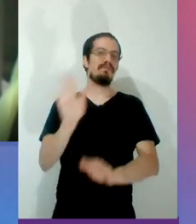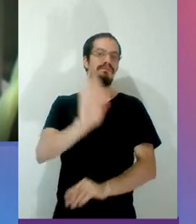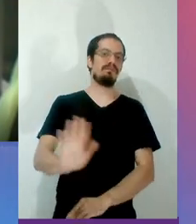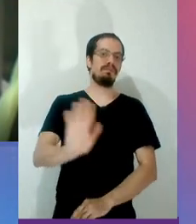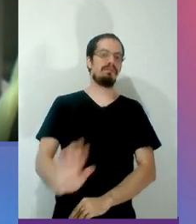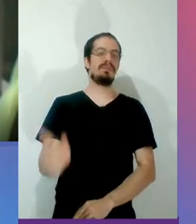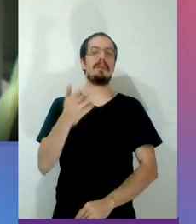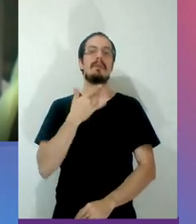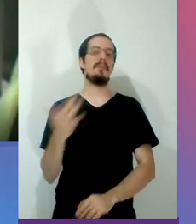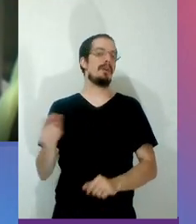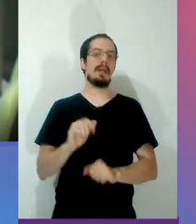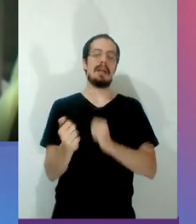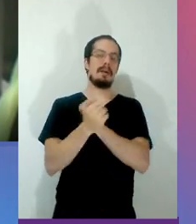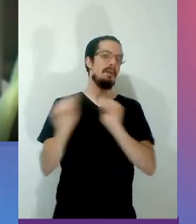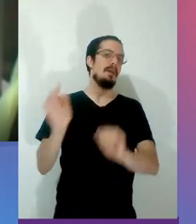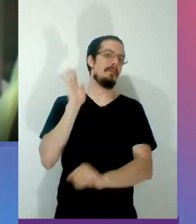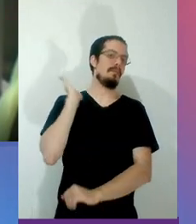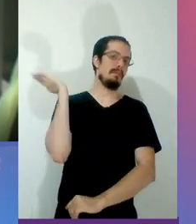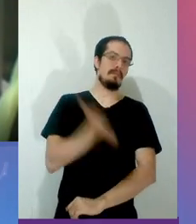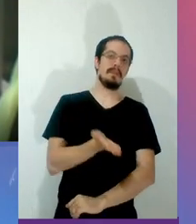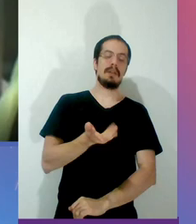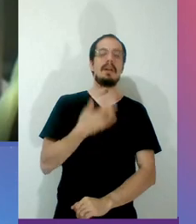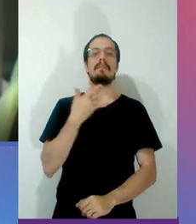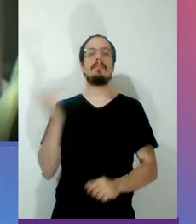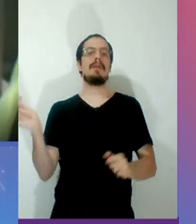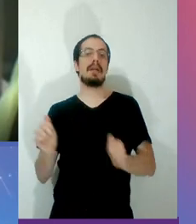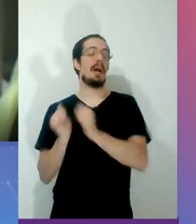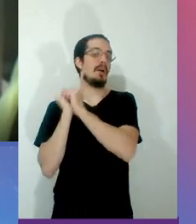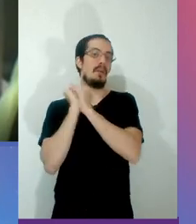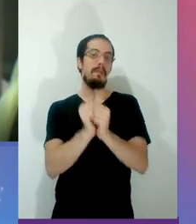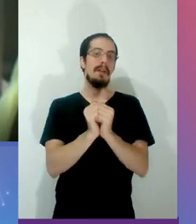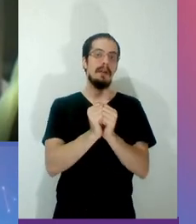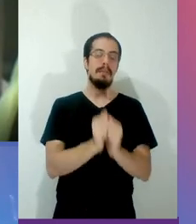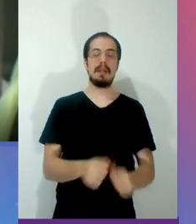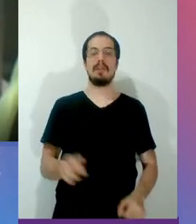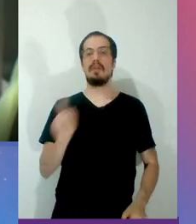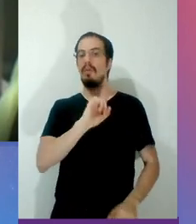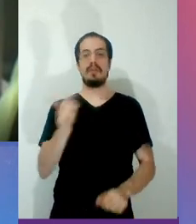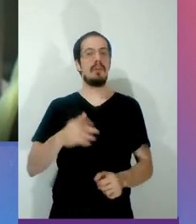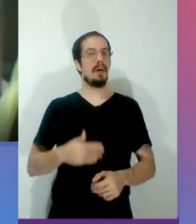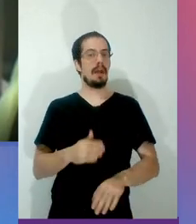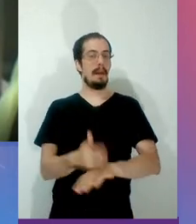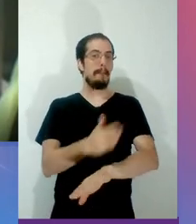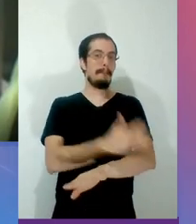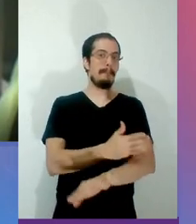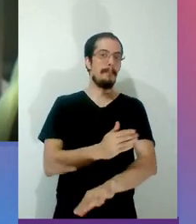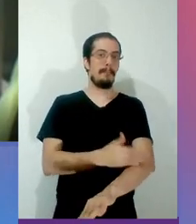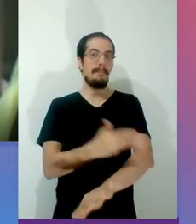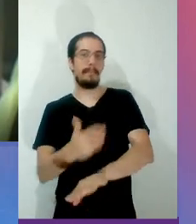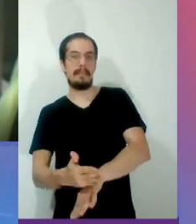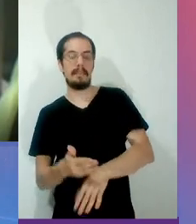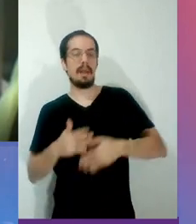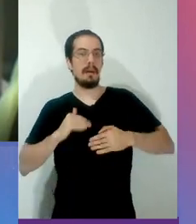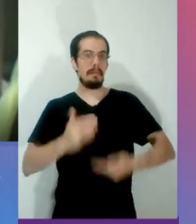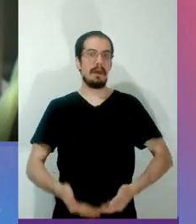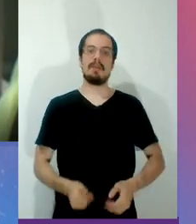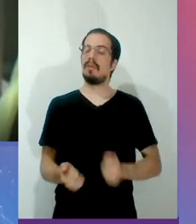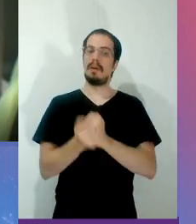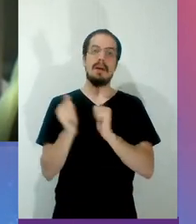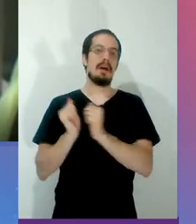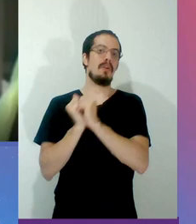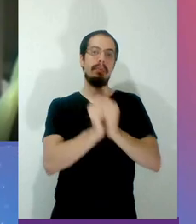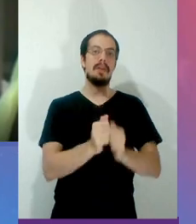está negando, tal como dice Margarita, el acompañamiento en el preparto, en el parto y en el posparto. Ya hay que hacer valer la